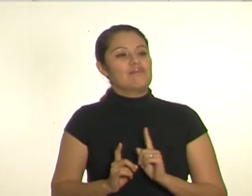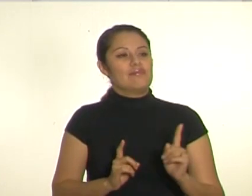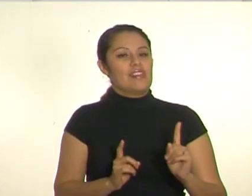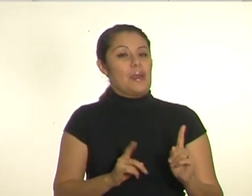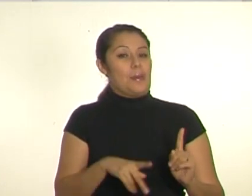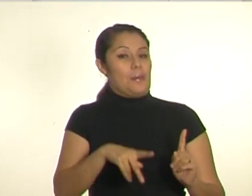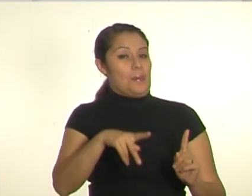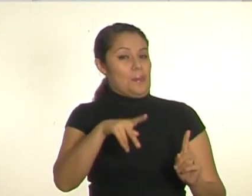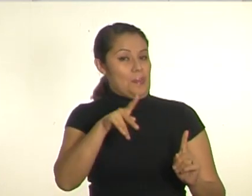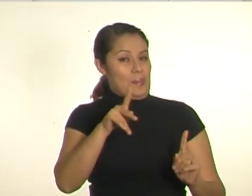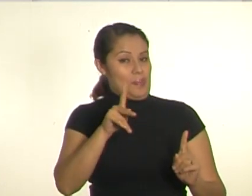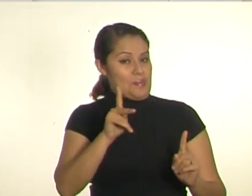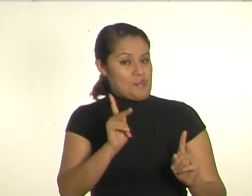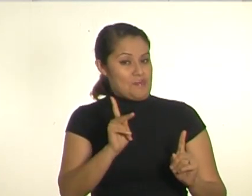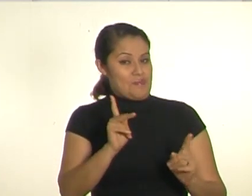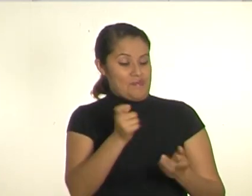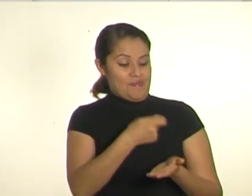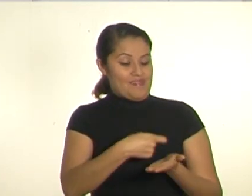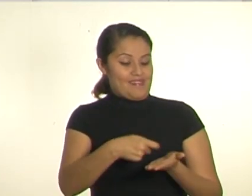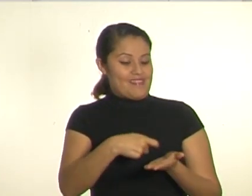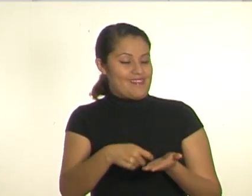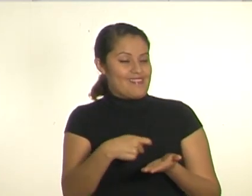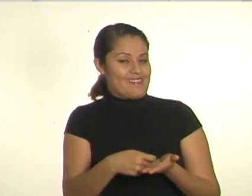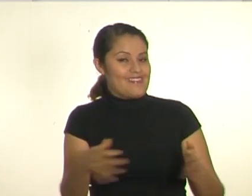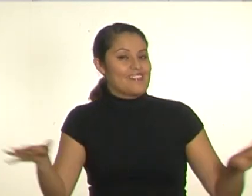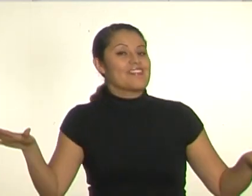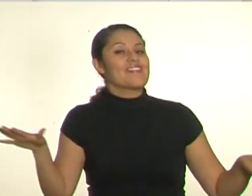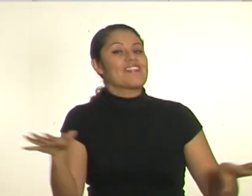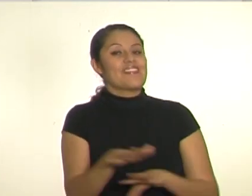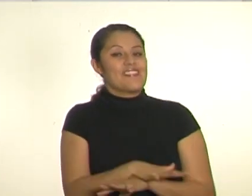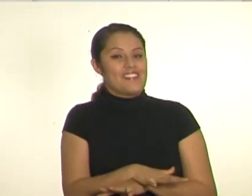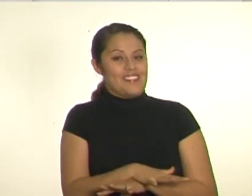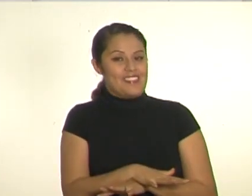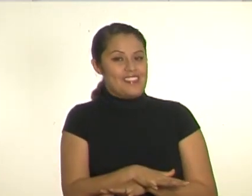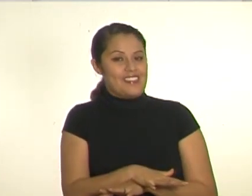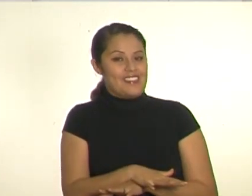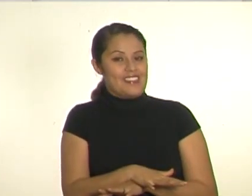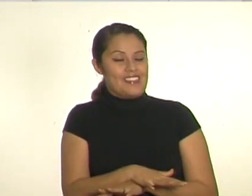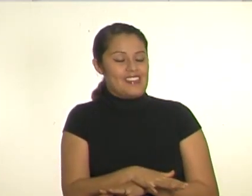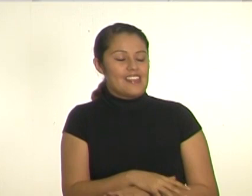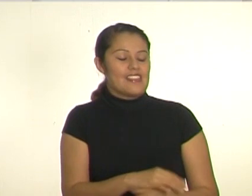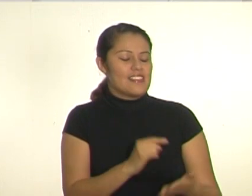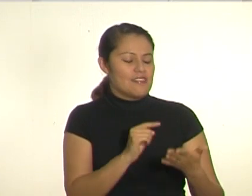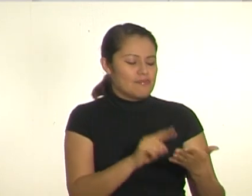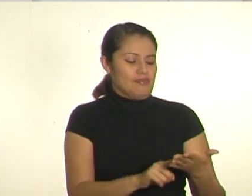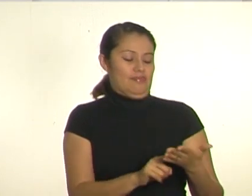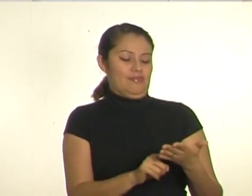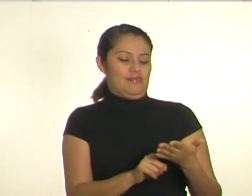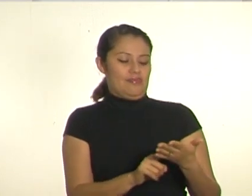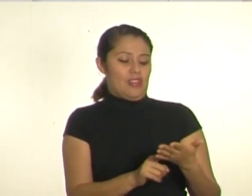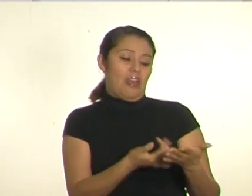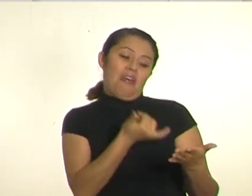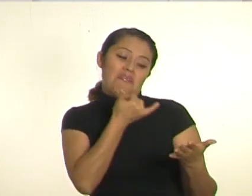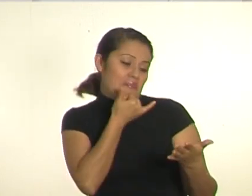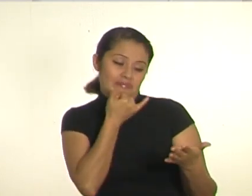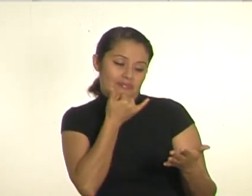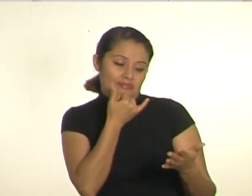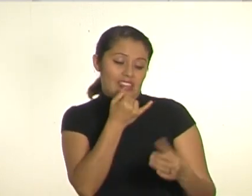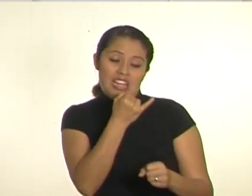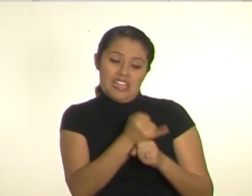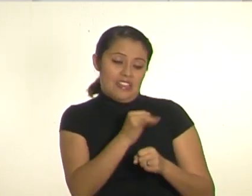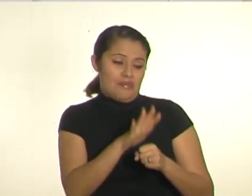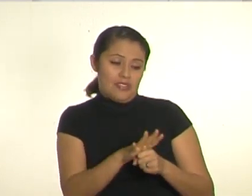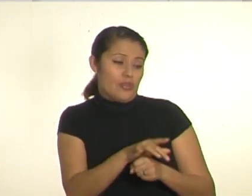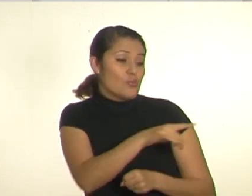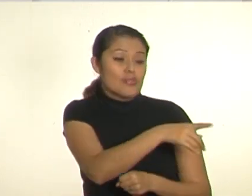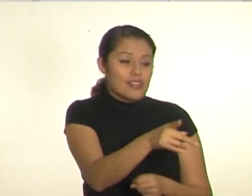tenía una pequeñita modificación. Y decía: perdón, imposible que cumpla su